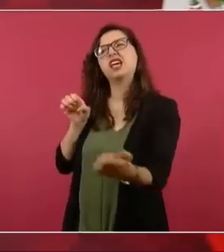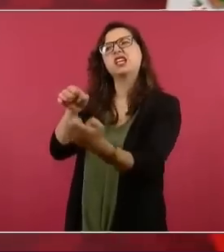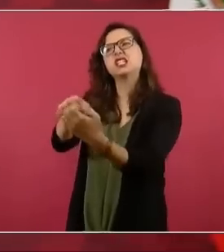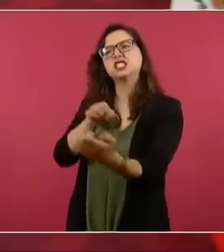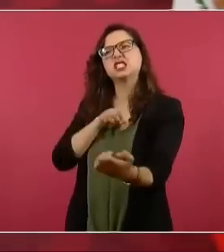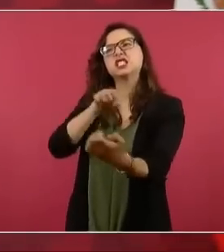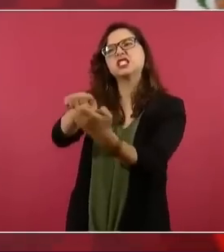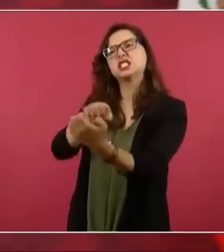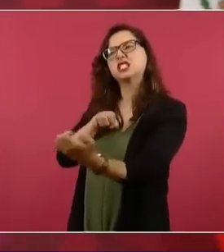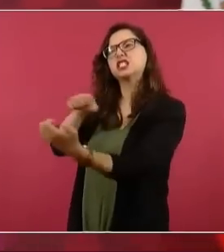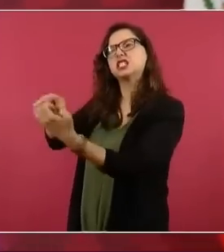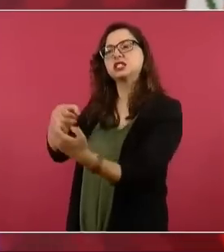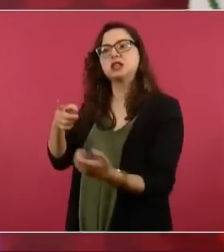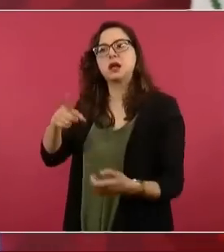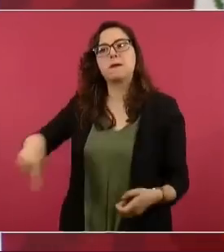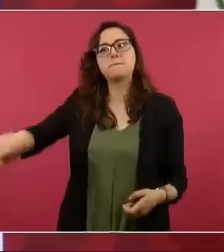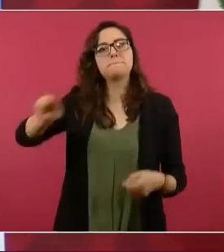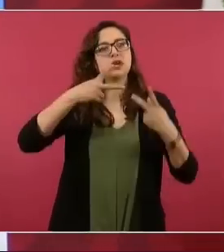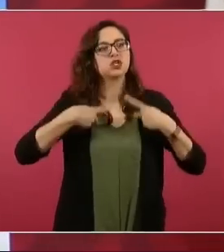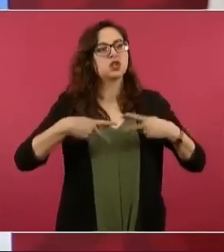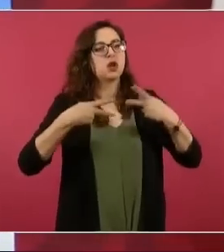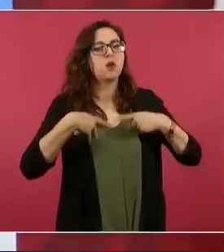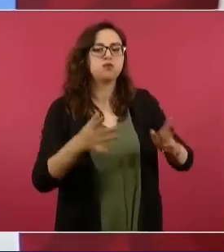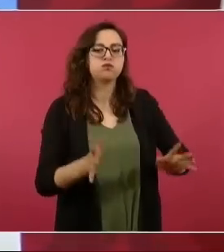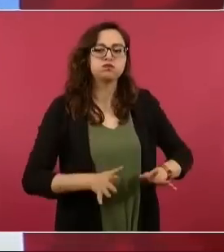de que no toma partido.